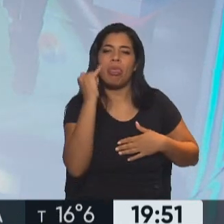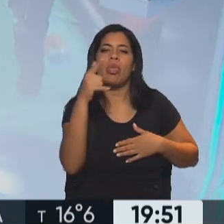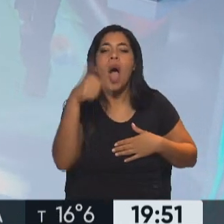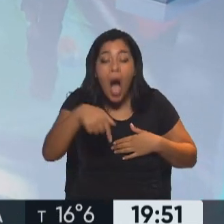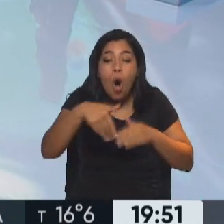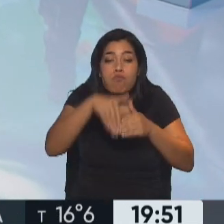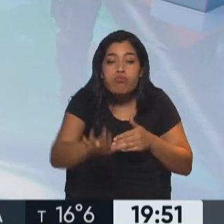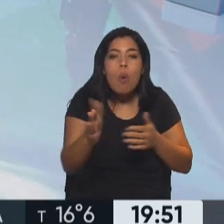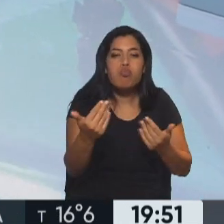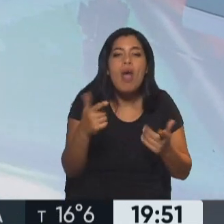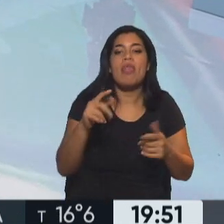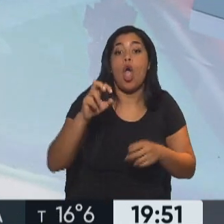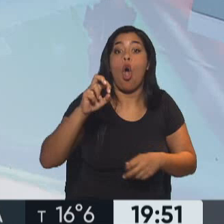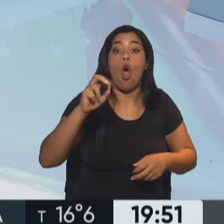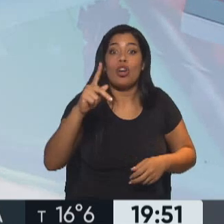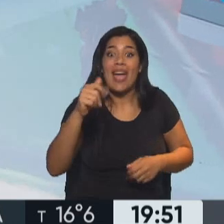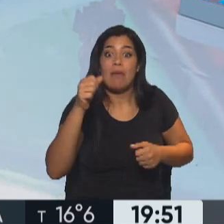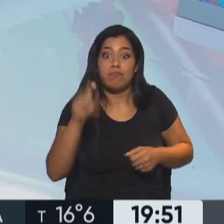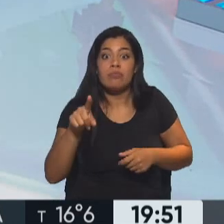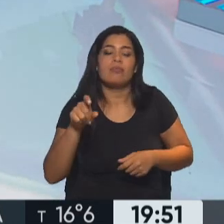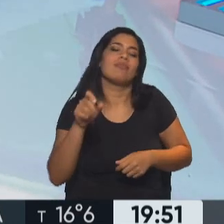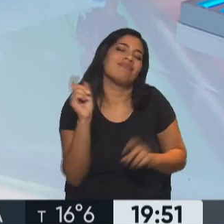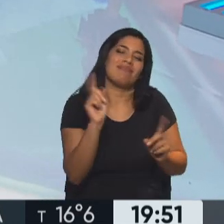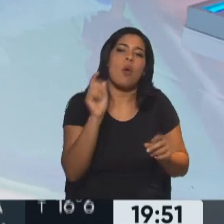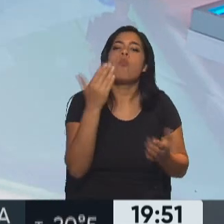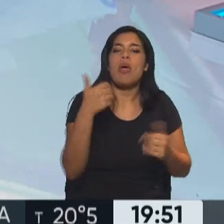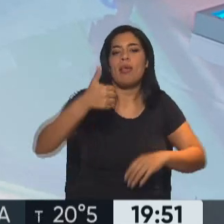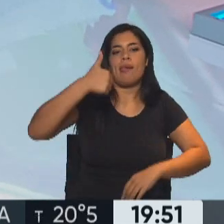la manito en vez de ponerme ok. Claro. Tenemos que ser más